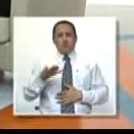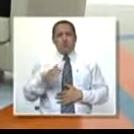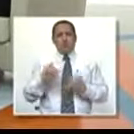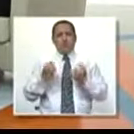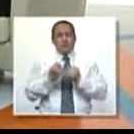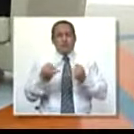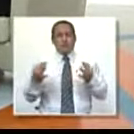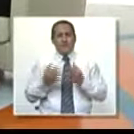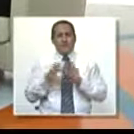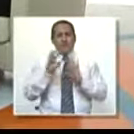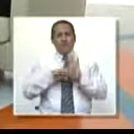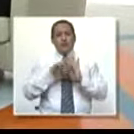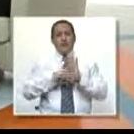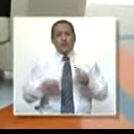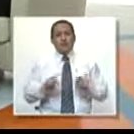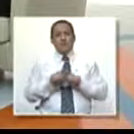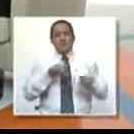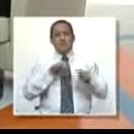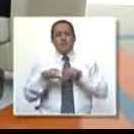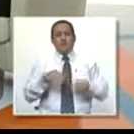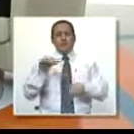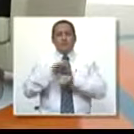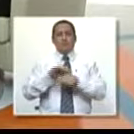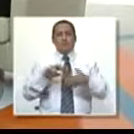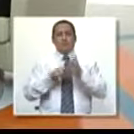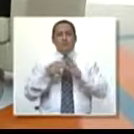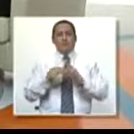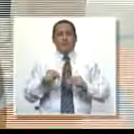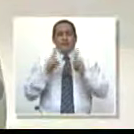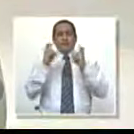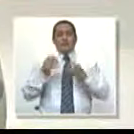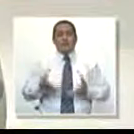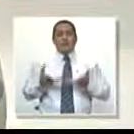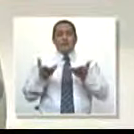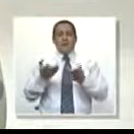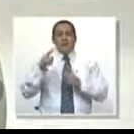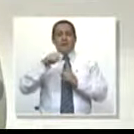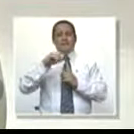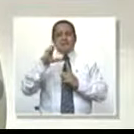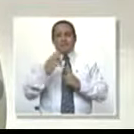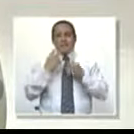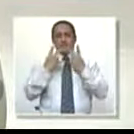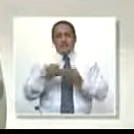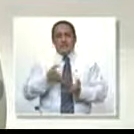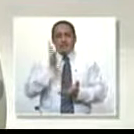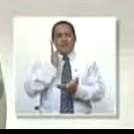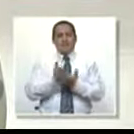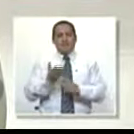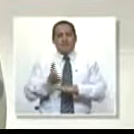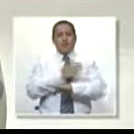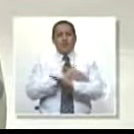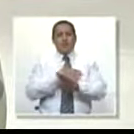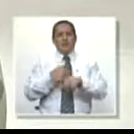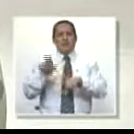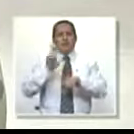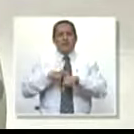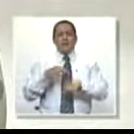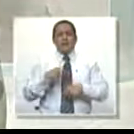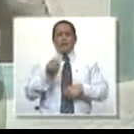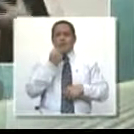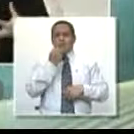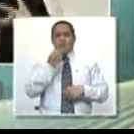estos en este programa lo hacemos respecto de los temas no que llegan al tribunal que se ven en las sentencias normalmente son por